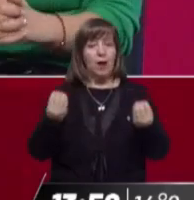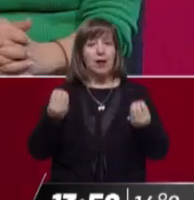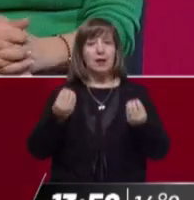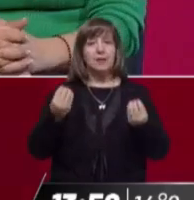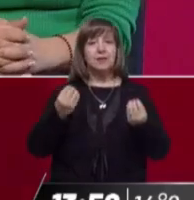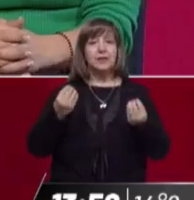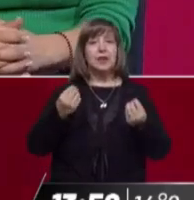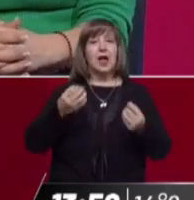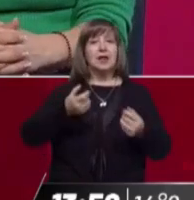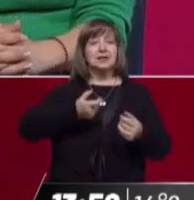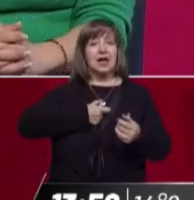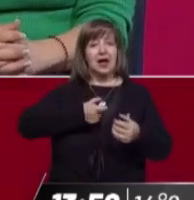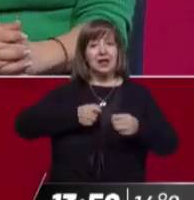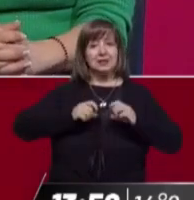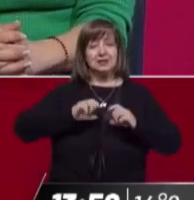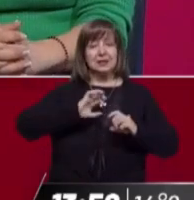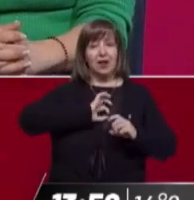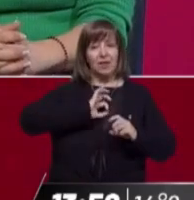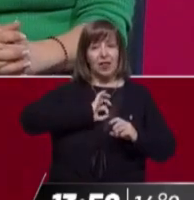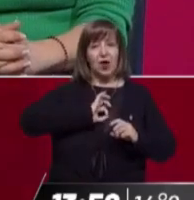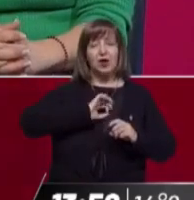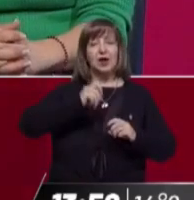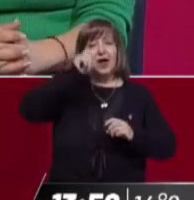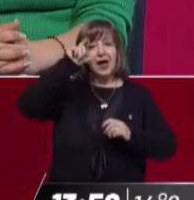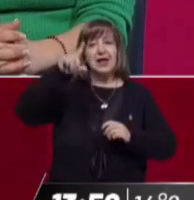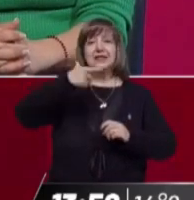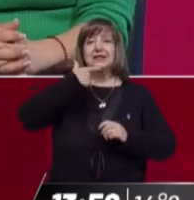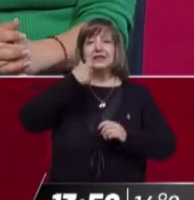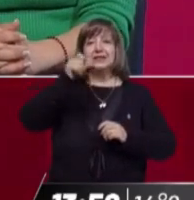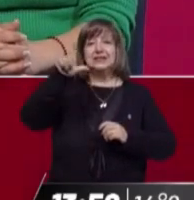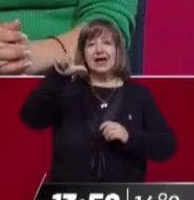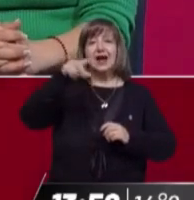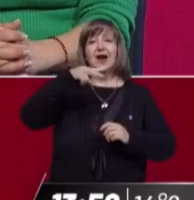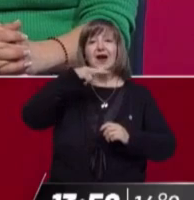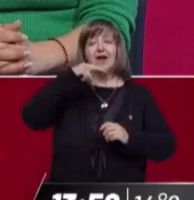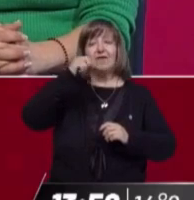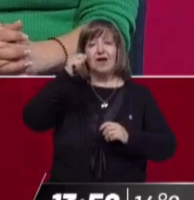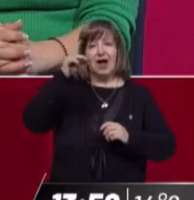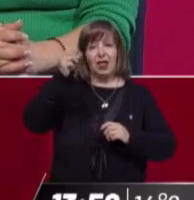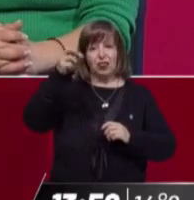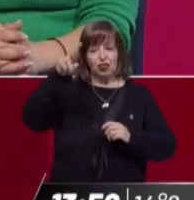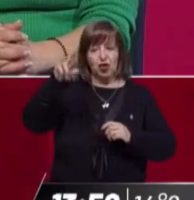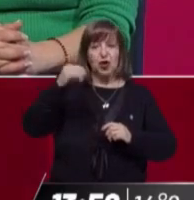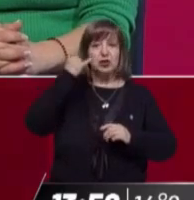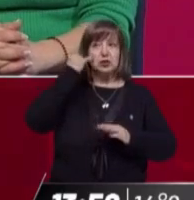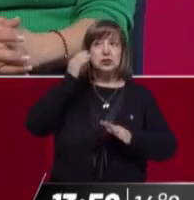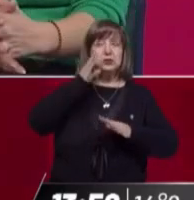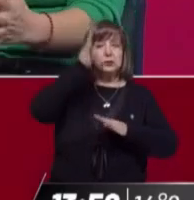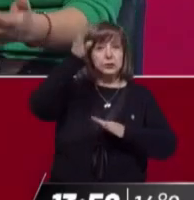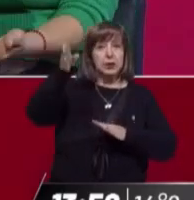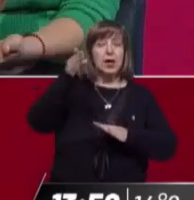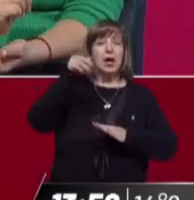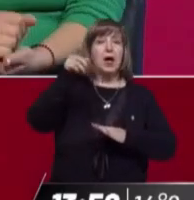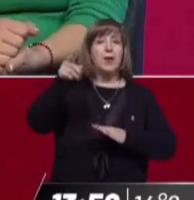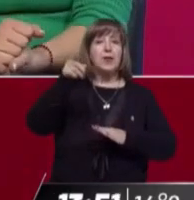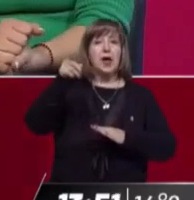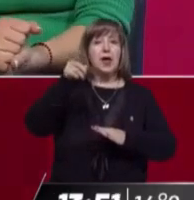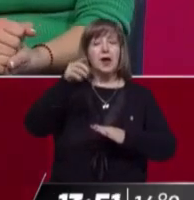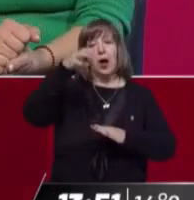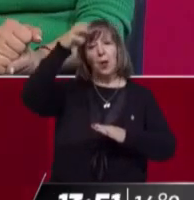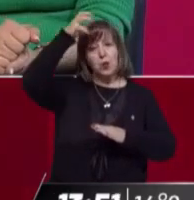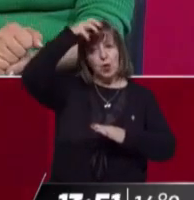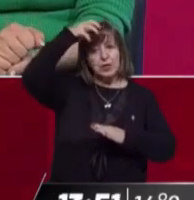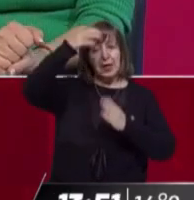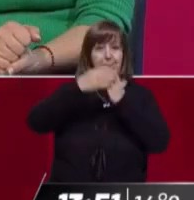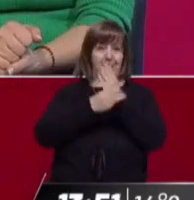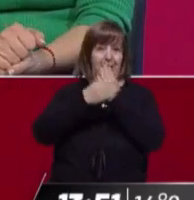al Salvador. Allí se encuentra la ministra Patricia Bullrich recorriendo algunas cárceles, entre ellas el CECOT, la